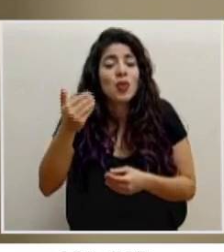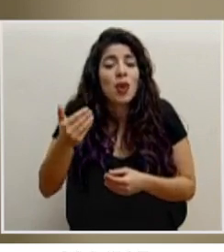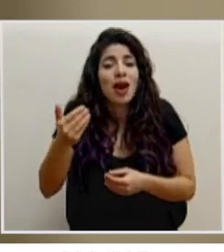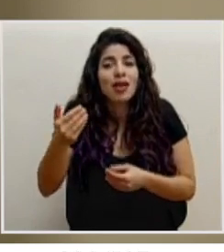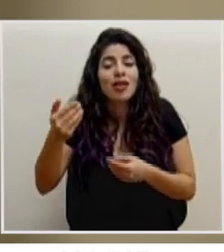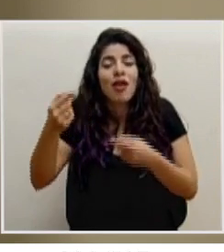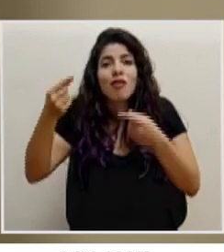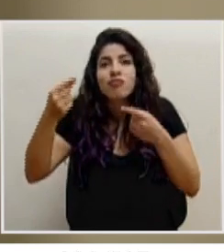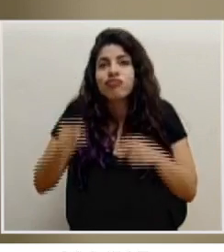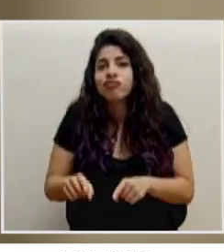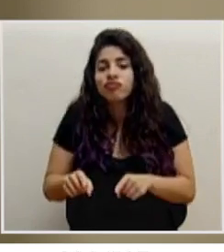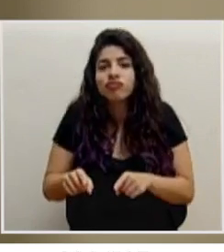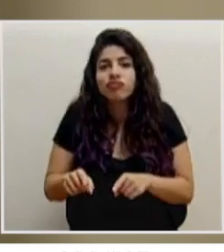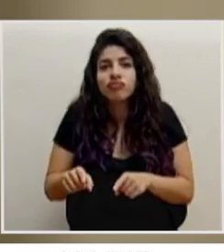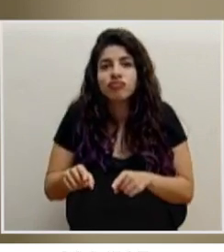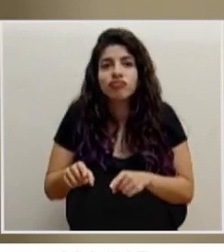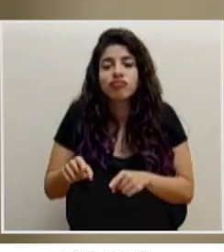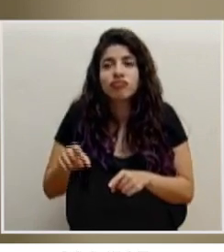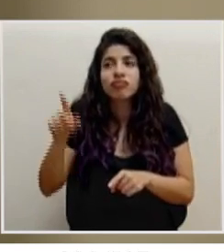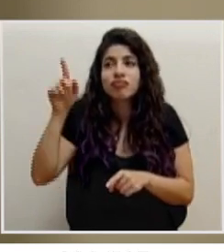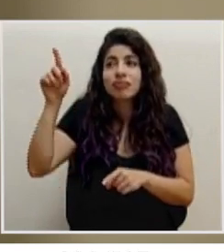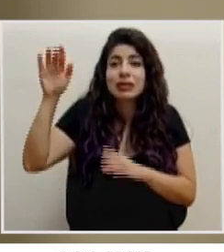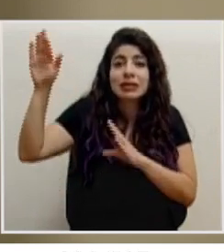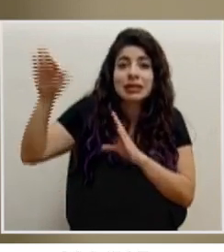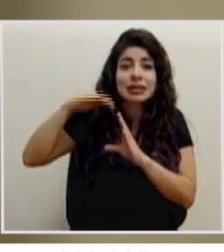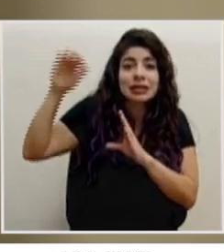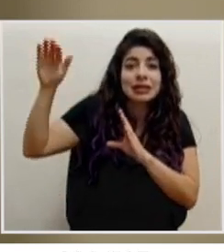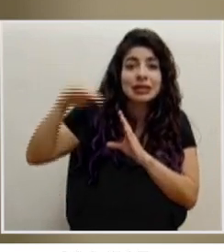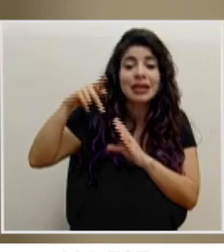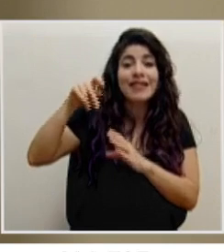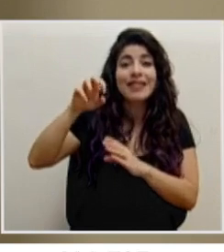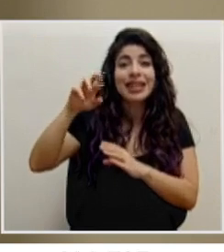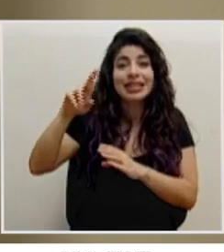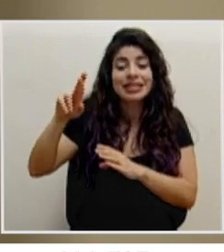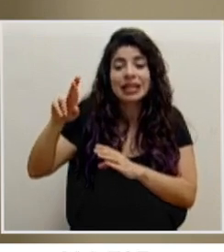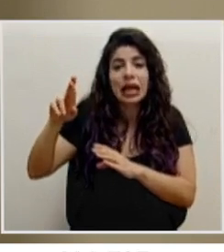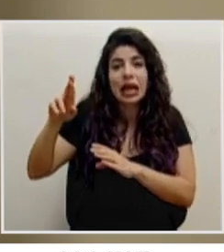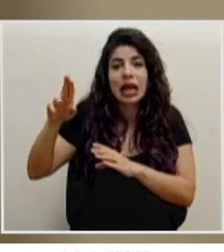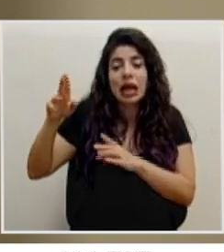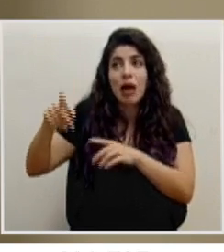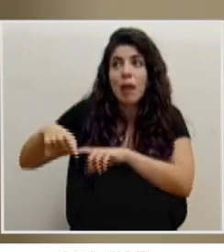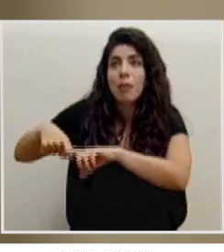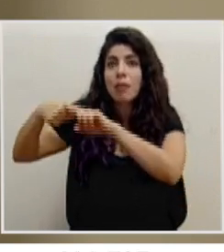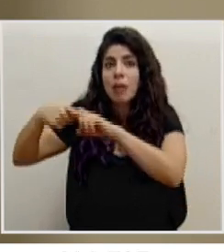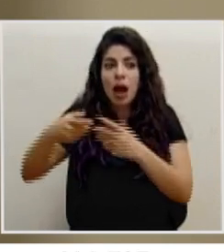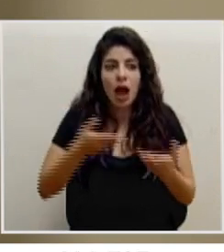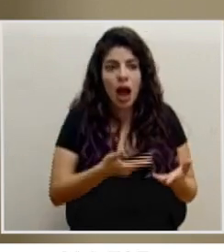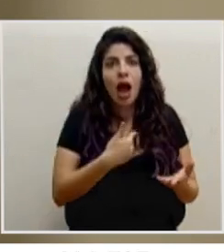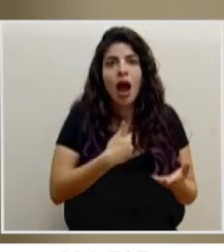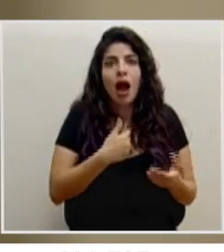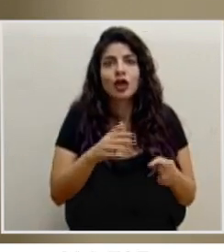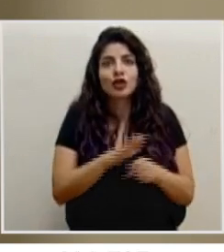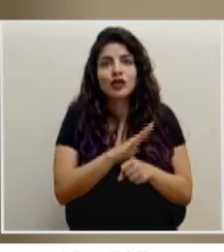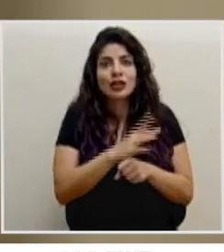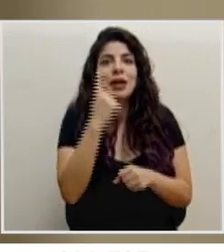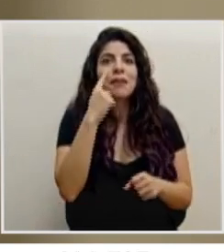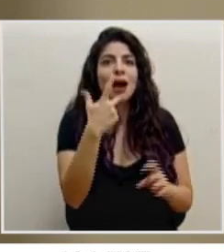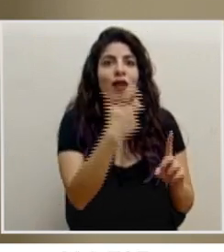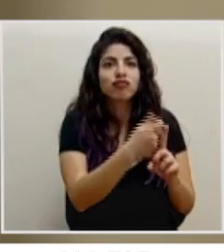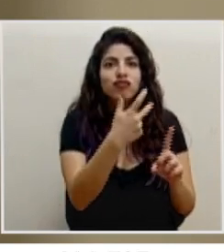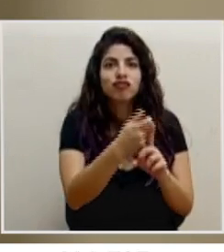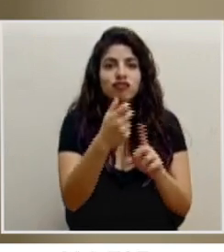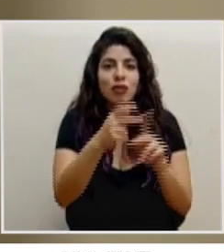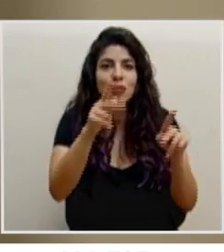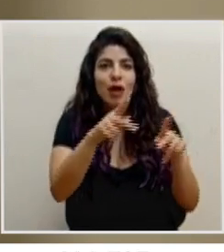tuvimos una pausa en el envío de dosis de Pfizer y pudimos honrar el esquema completo. Pero